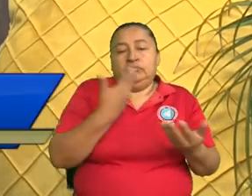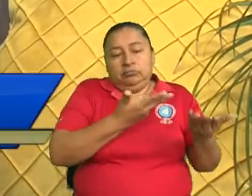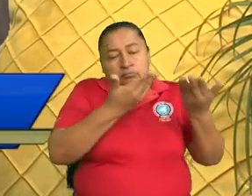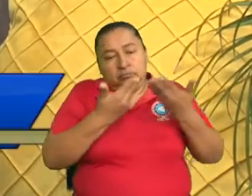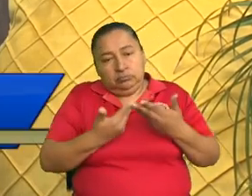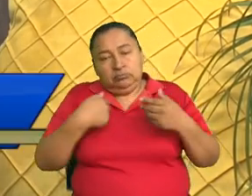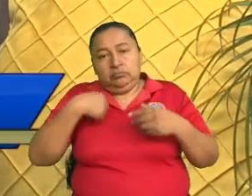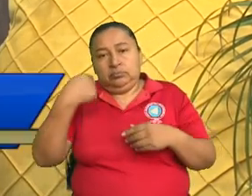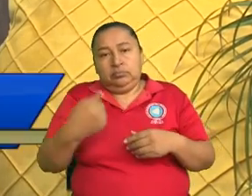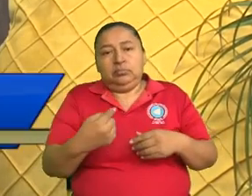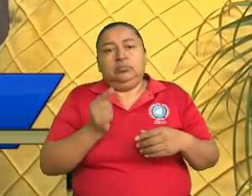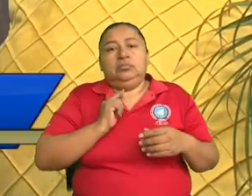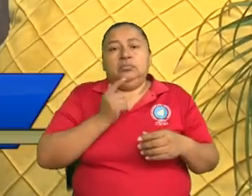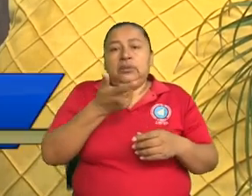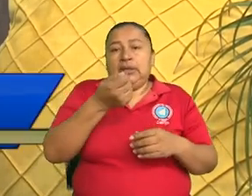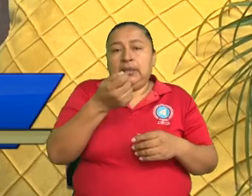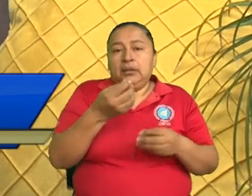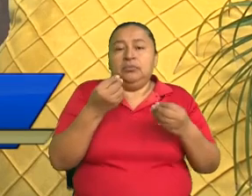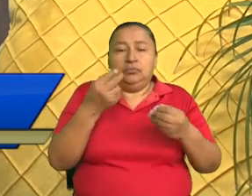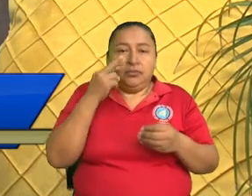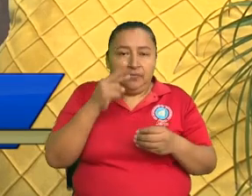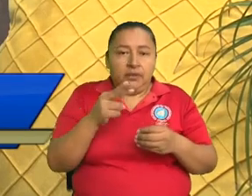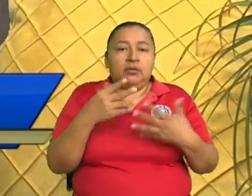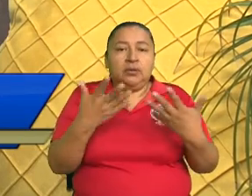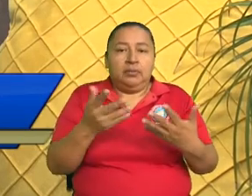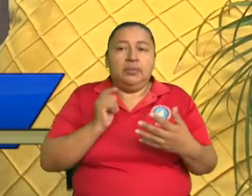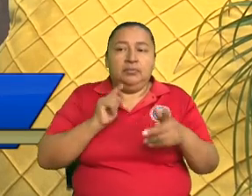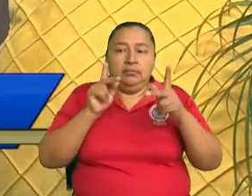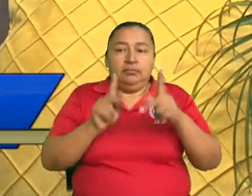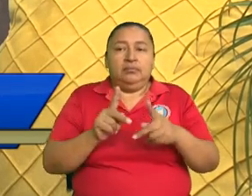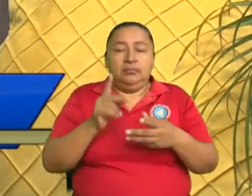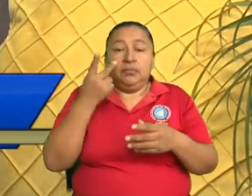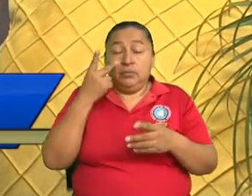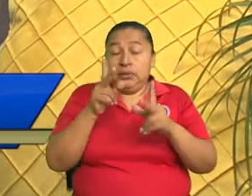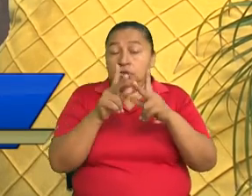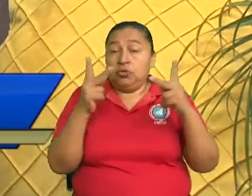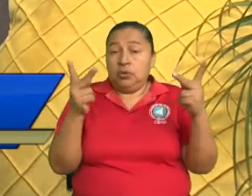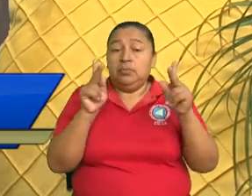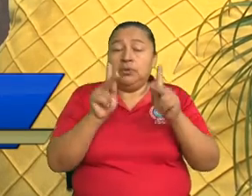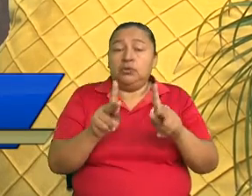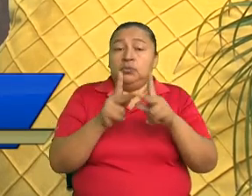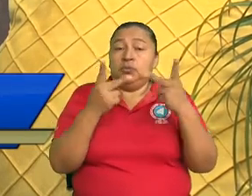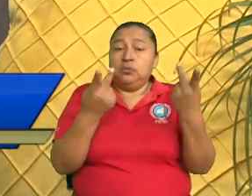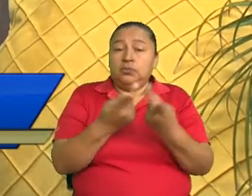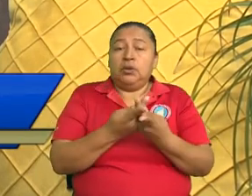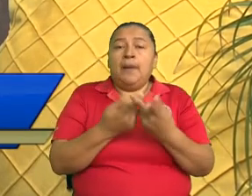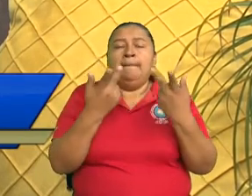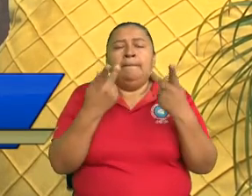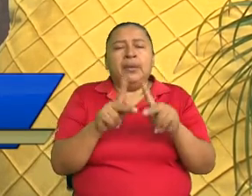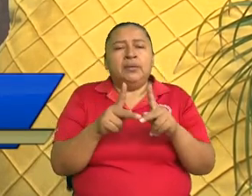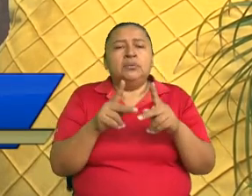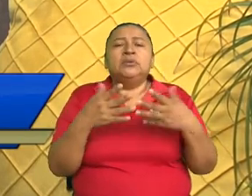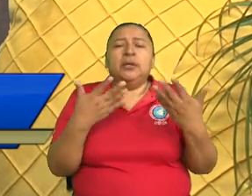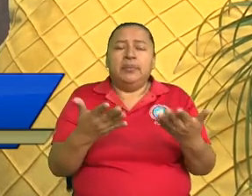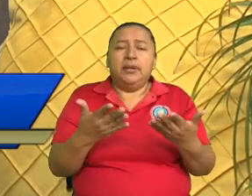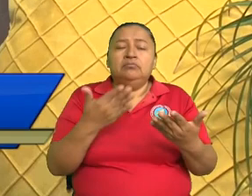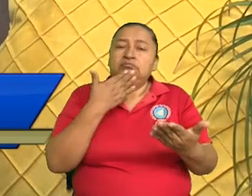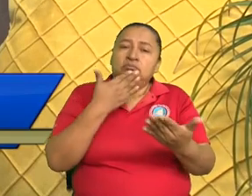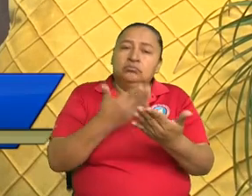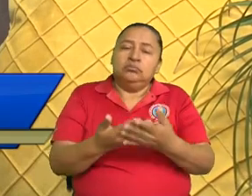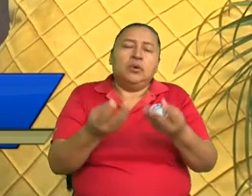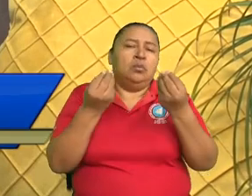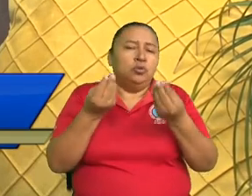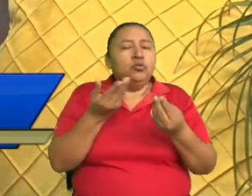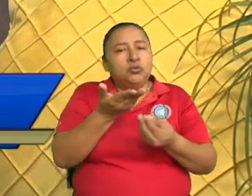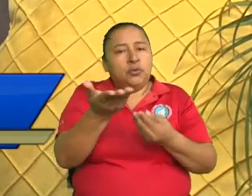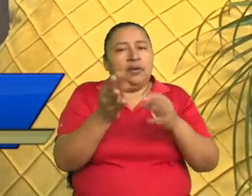nosotros, porque este canal pues es muy visto también por la población, pero además de eso, agradecerle a las familias